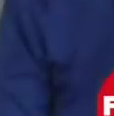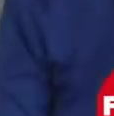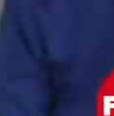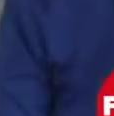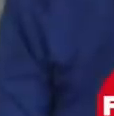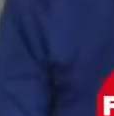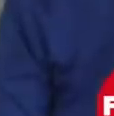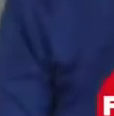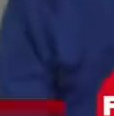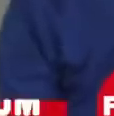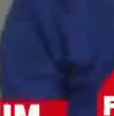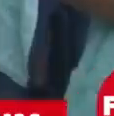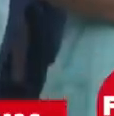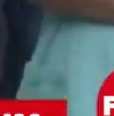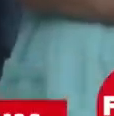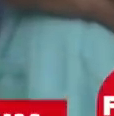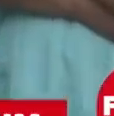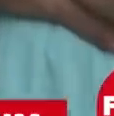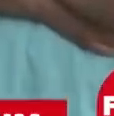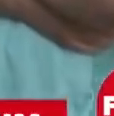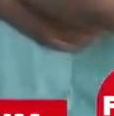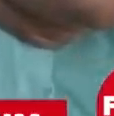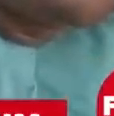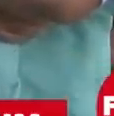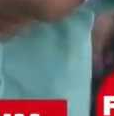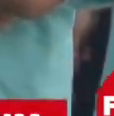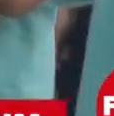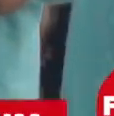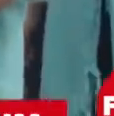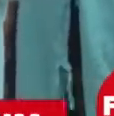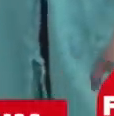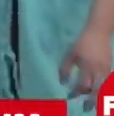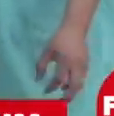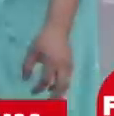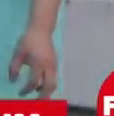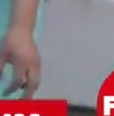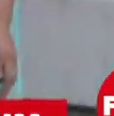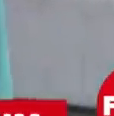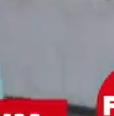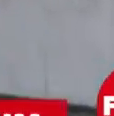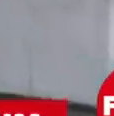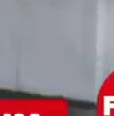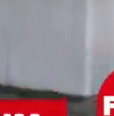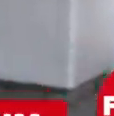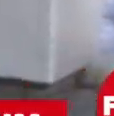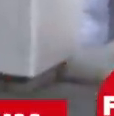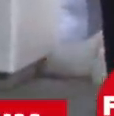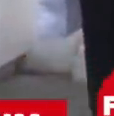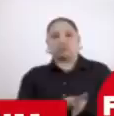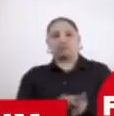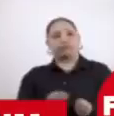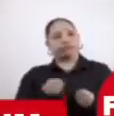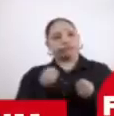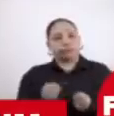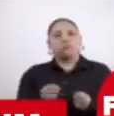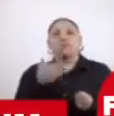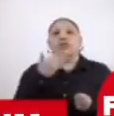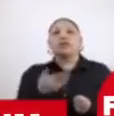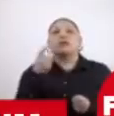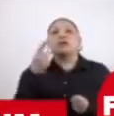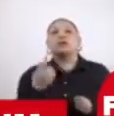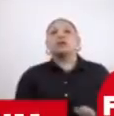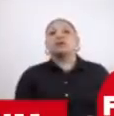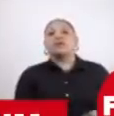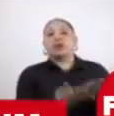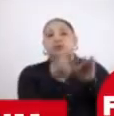Tras los ataques contra algunos médicos y enfermeras, por temor a que estén enfermos de COVID-19, Claudia Sheinbaum, jefa de gobierno de la Ciudad de México,